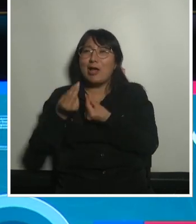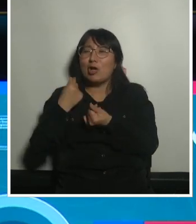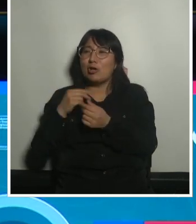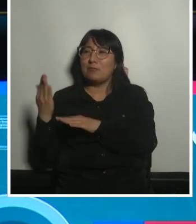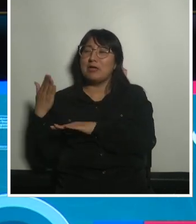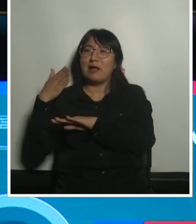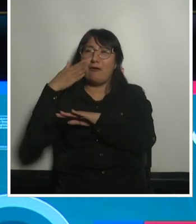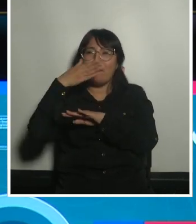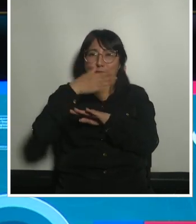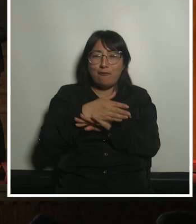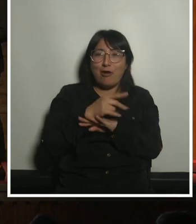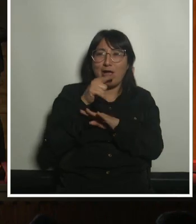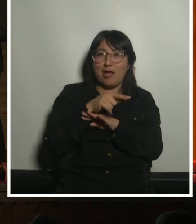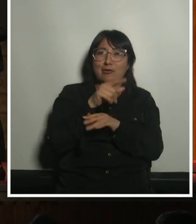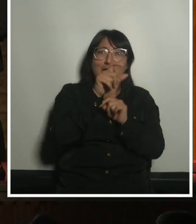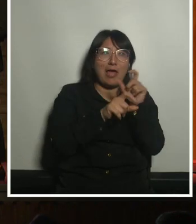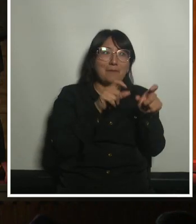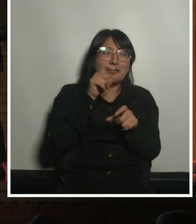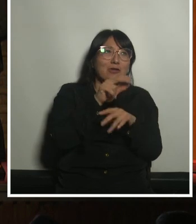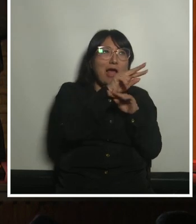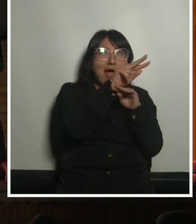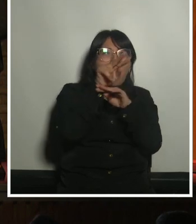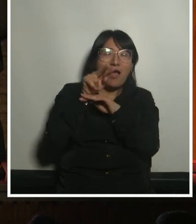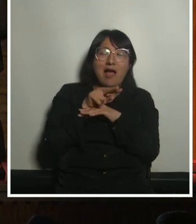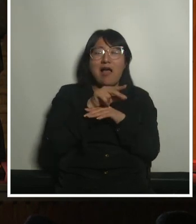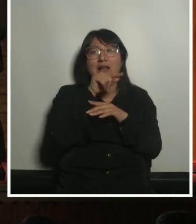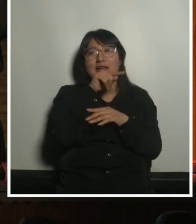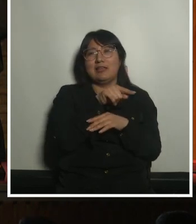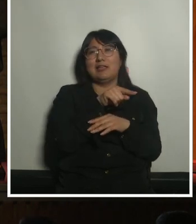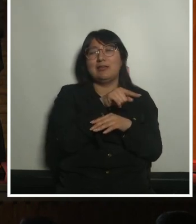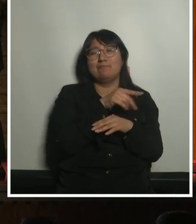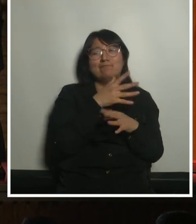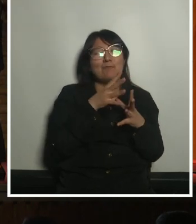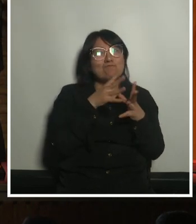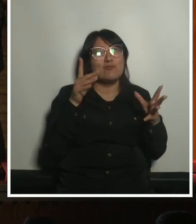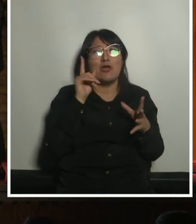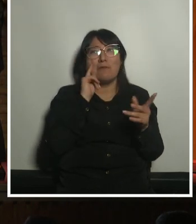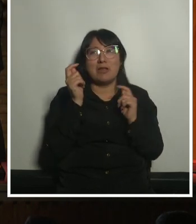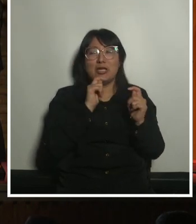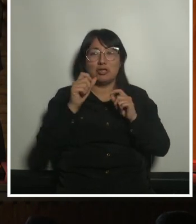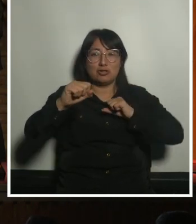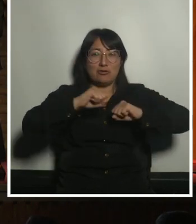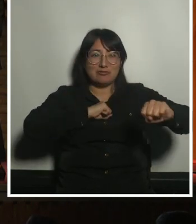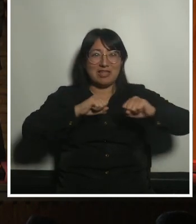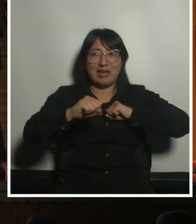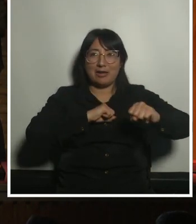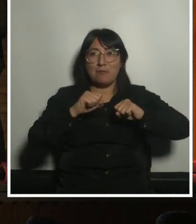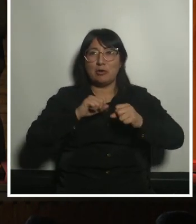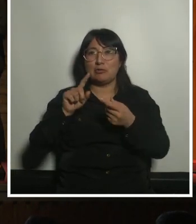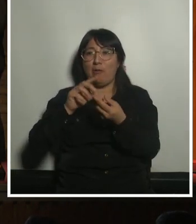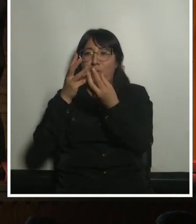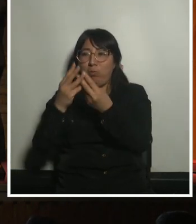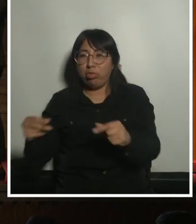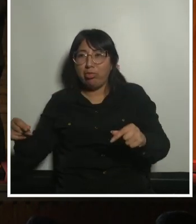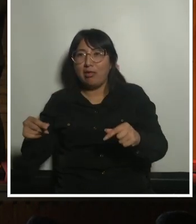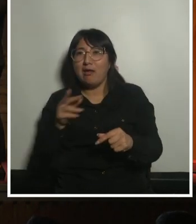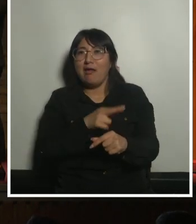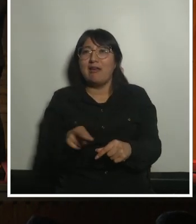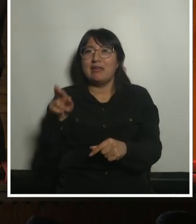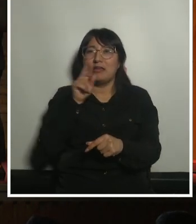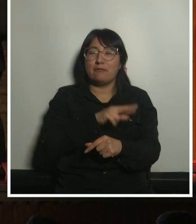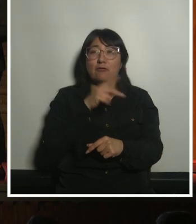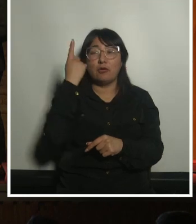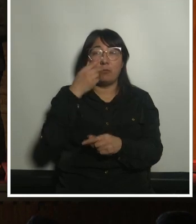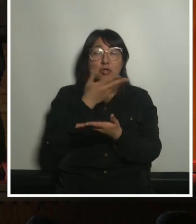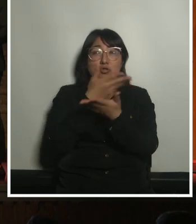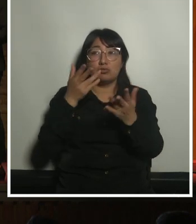la anteduna y entonces la erosión sobrevino muy grave, el terremoto les devolvió, pero si consultan por las tasas de